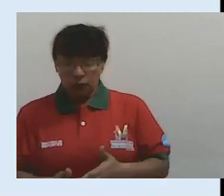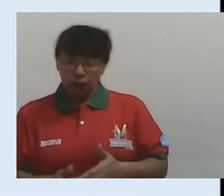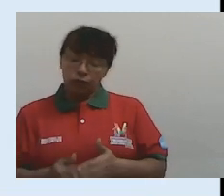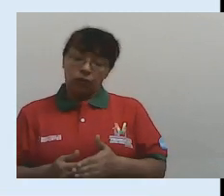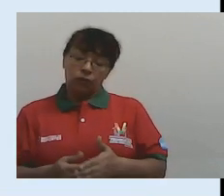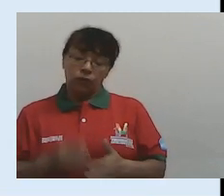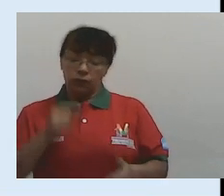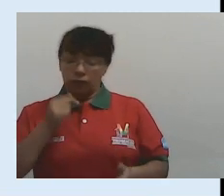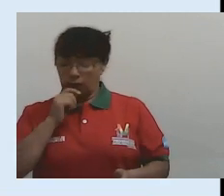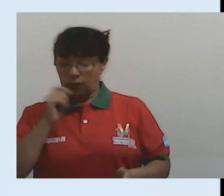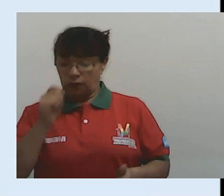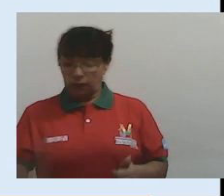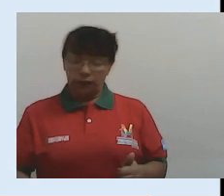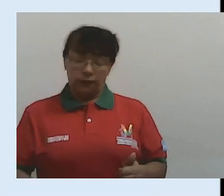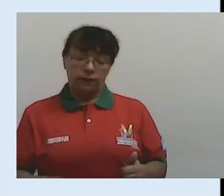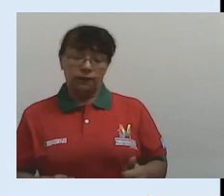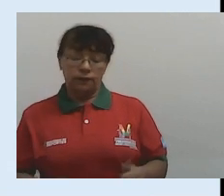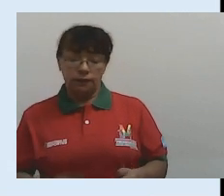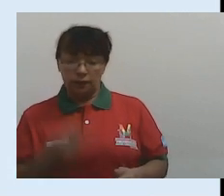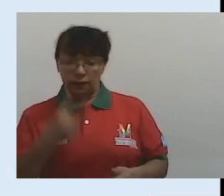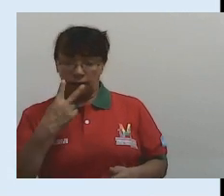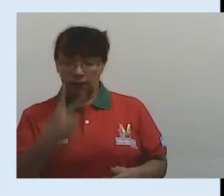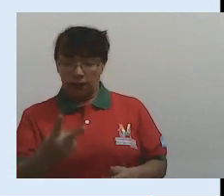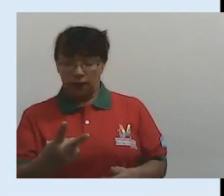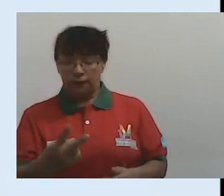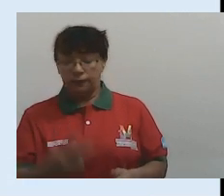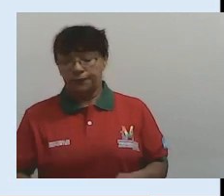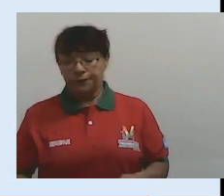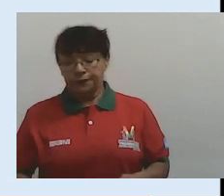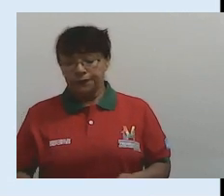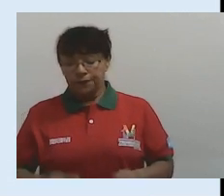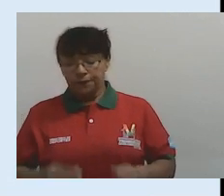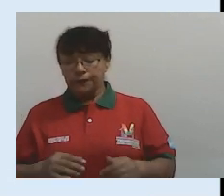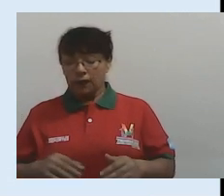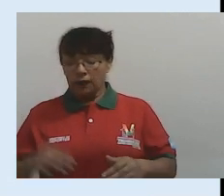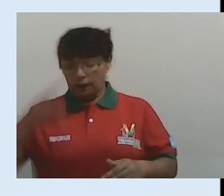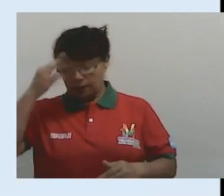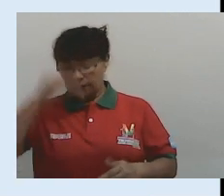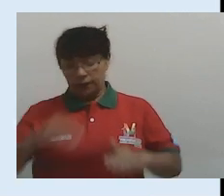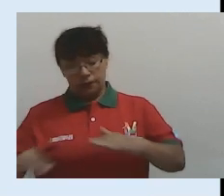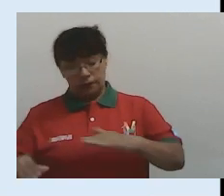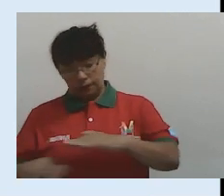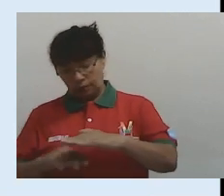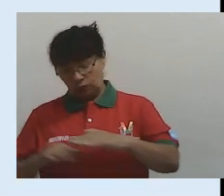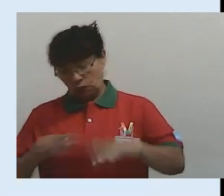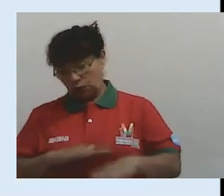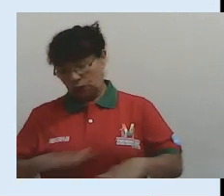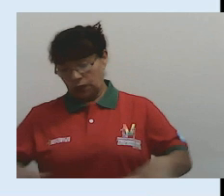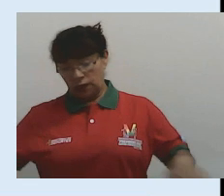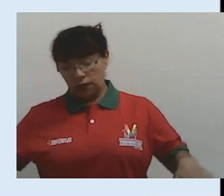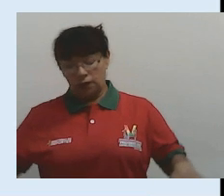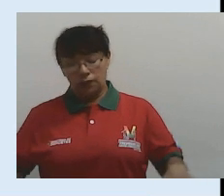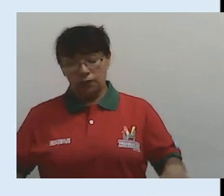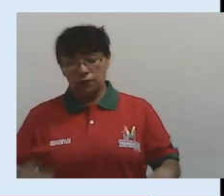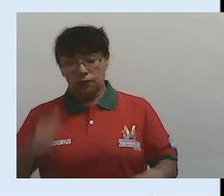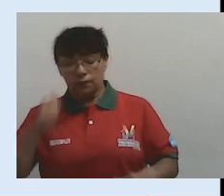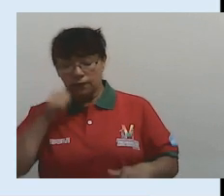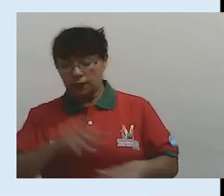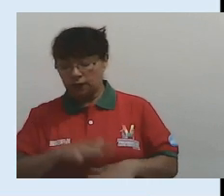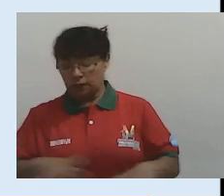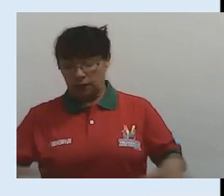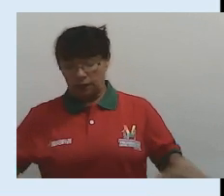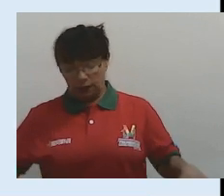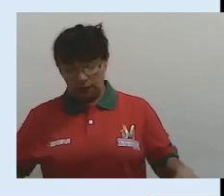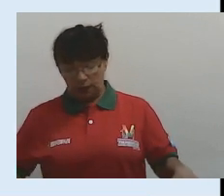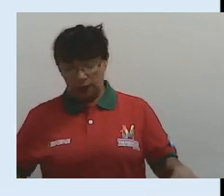por sorteo. Y tengo también la obligación en la competencia de poner el tablero de